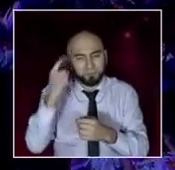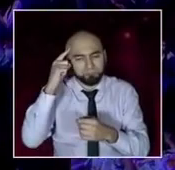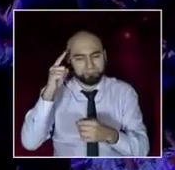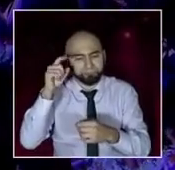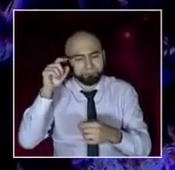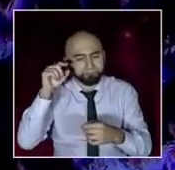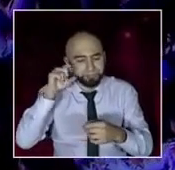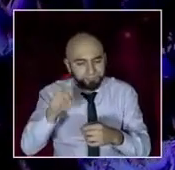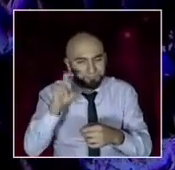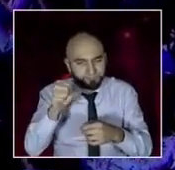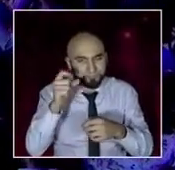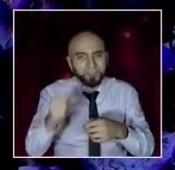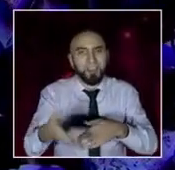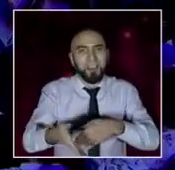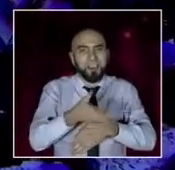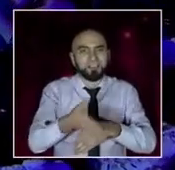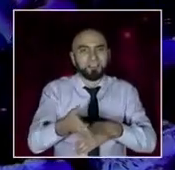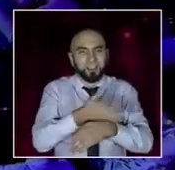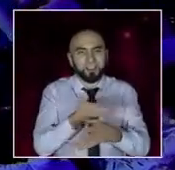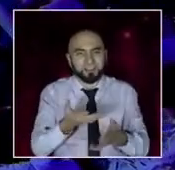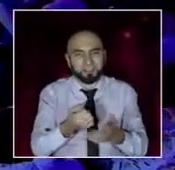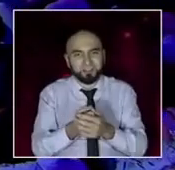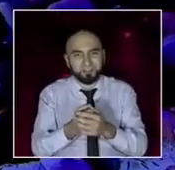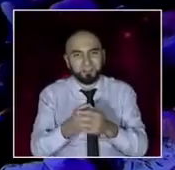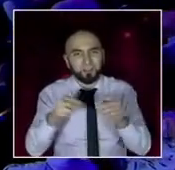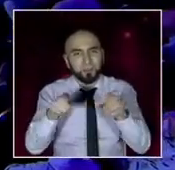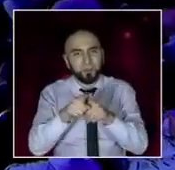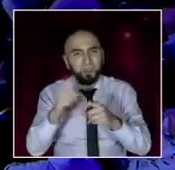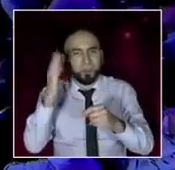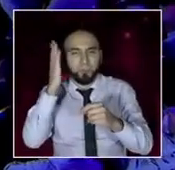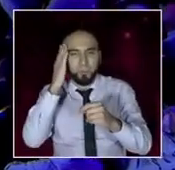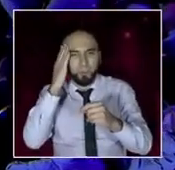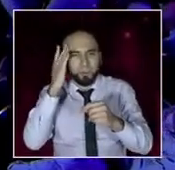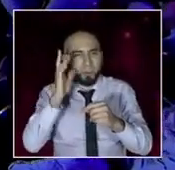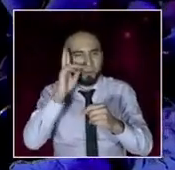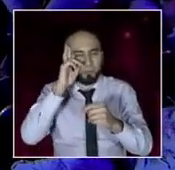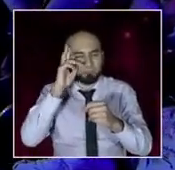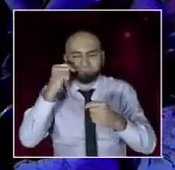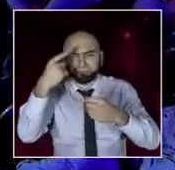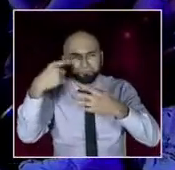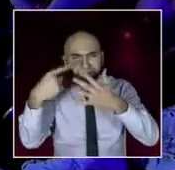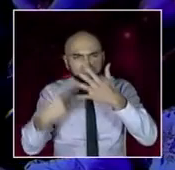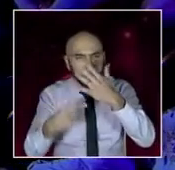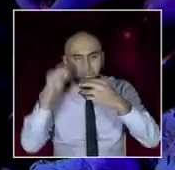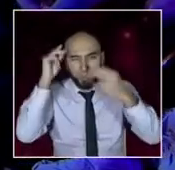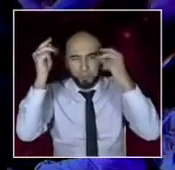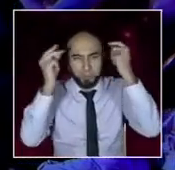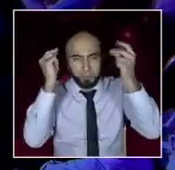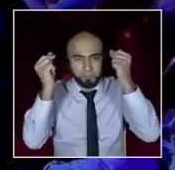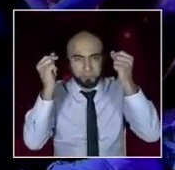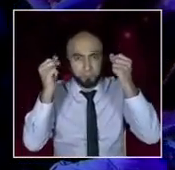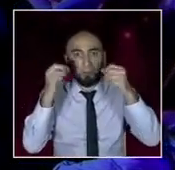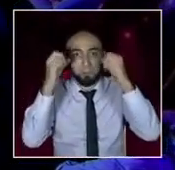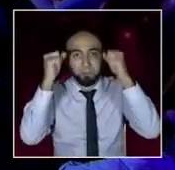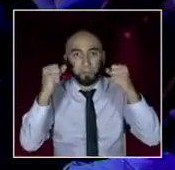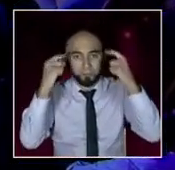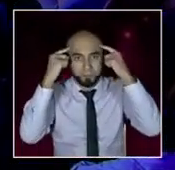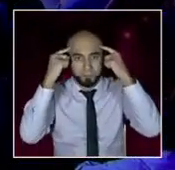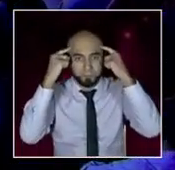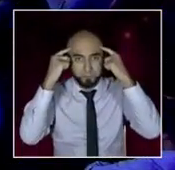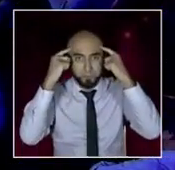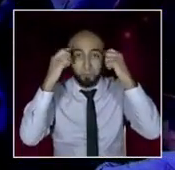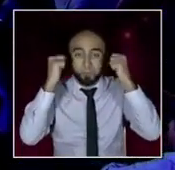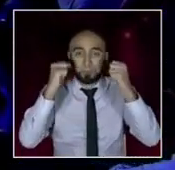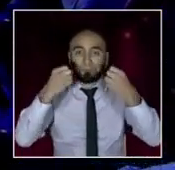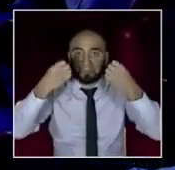tiempo, construida de un conjunto de memorias y interacciones sociales. Y todas esas ideas, todos esos aspectos pueden desmoronarse de diferente